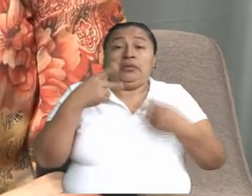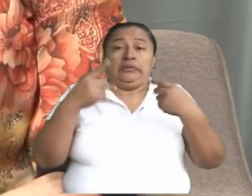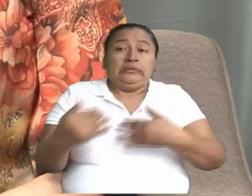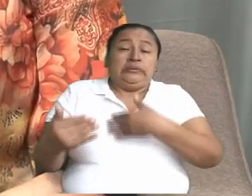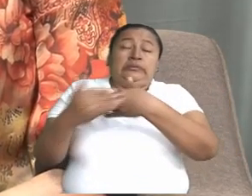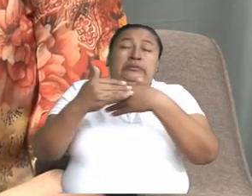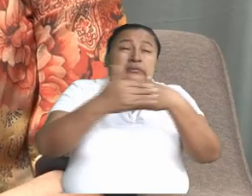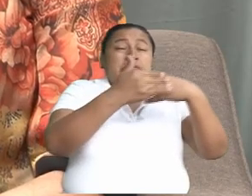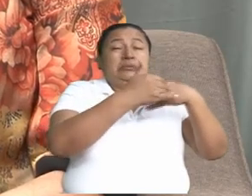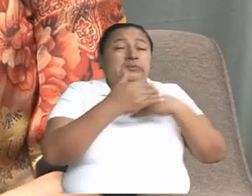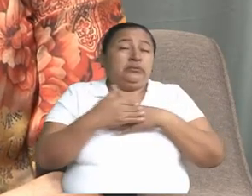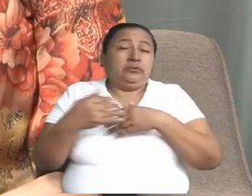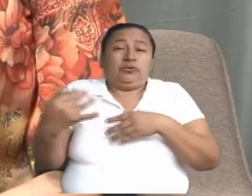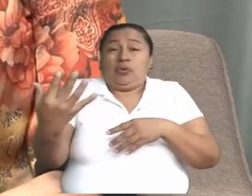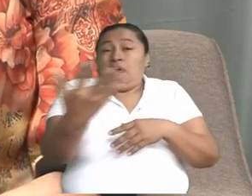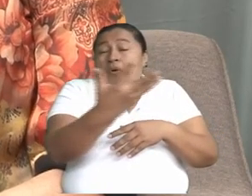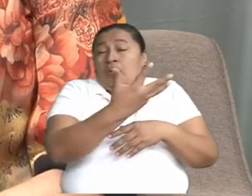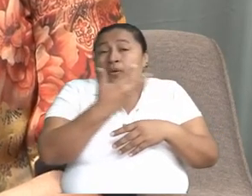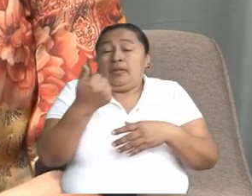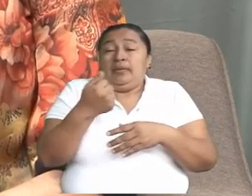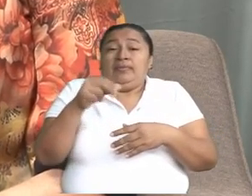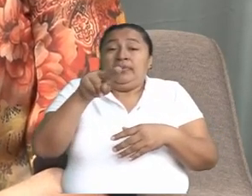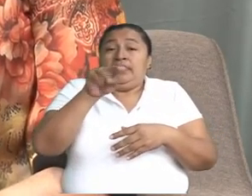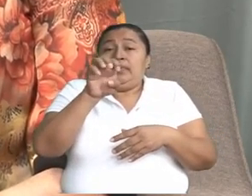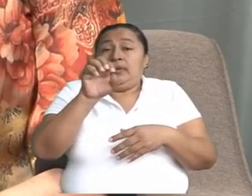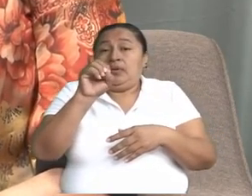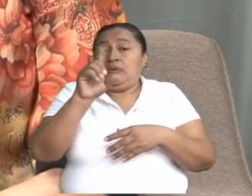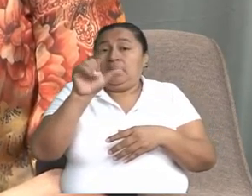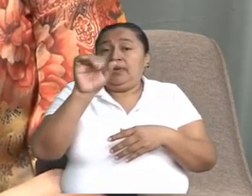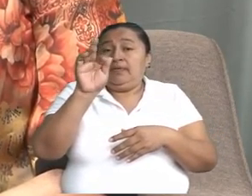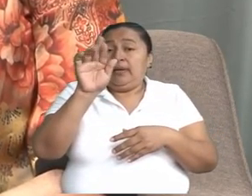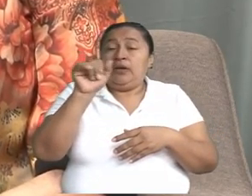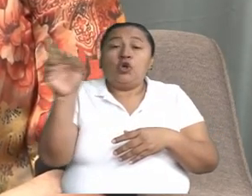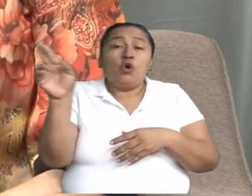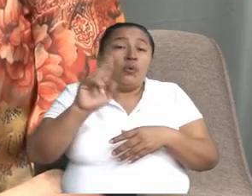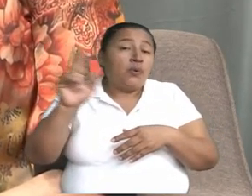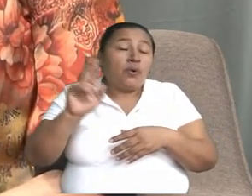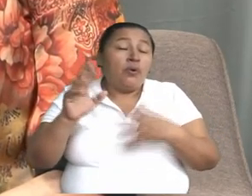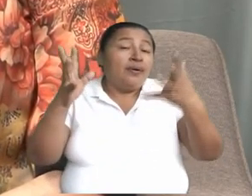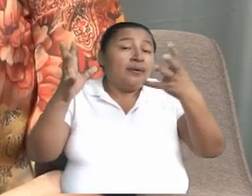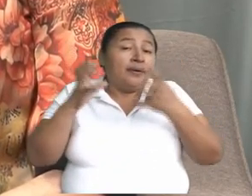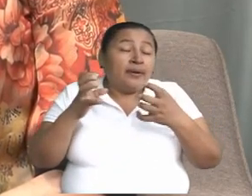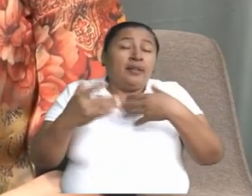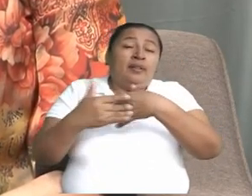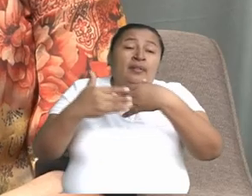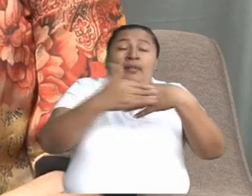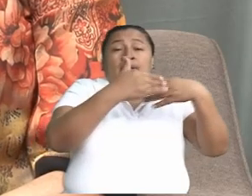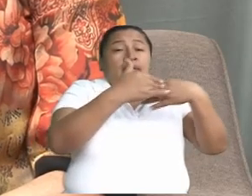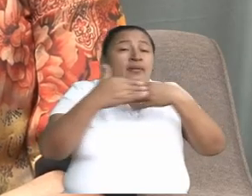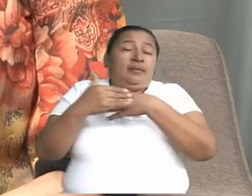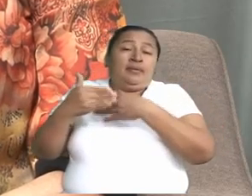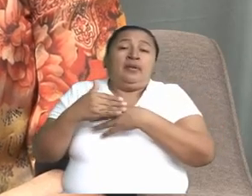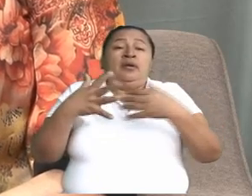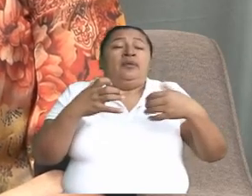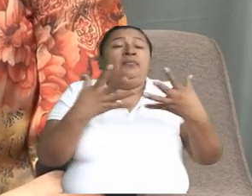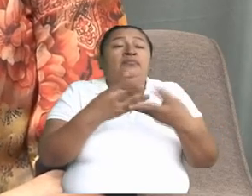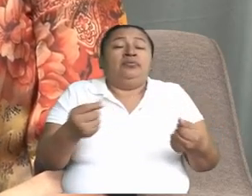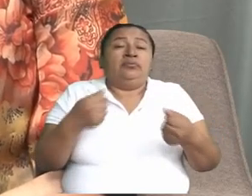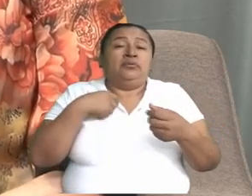toda esa parte neoliberal de que pretenden y le exigen que se resuelva de